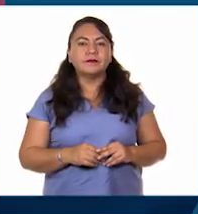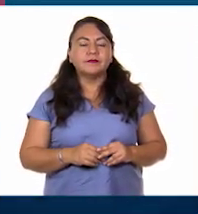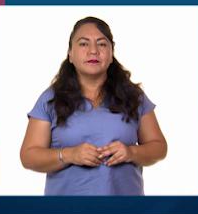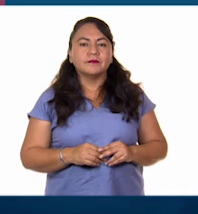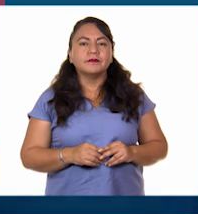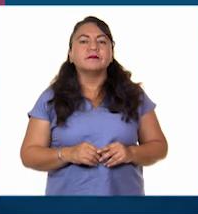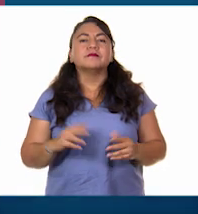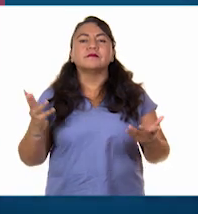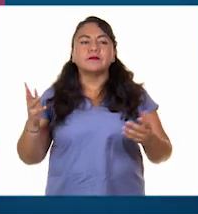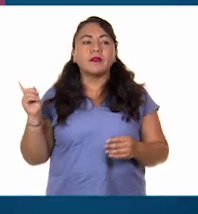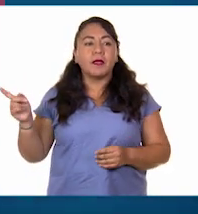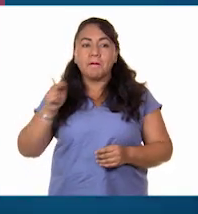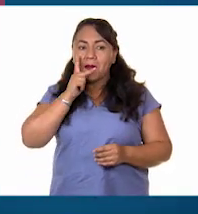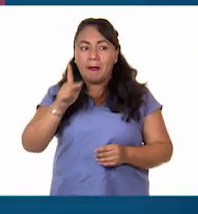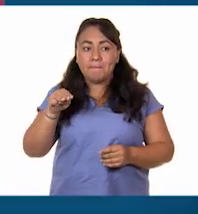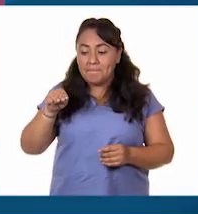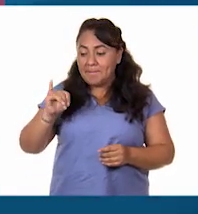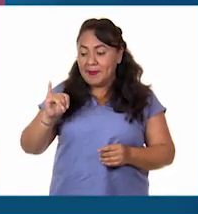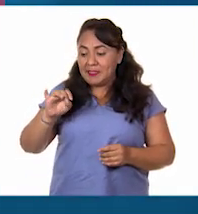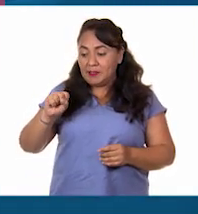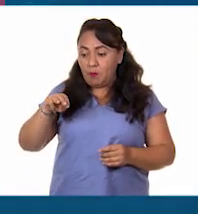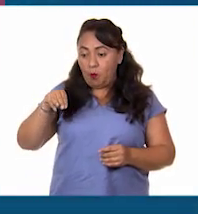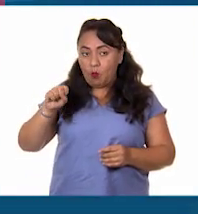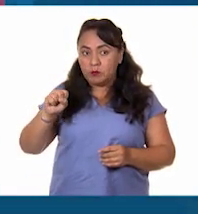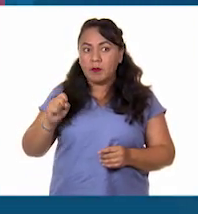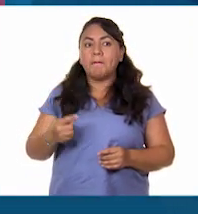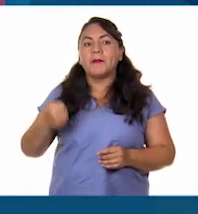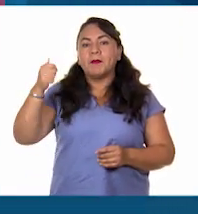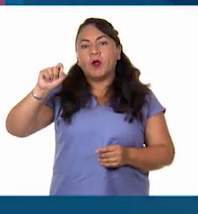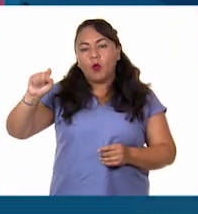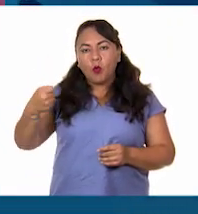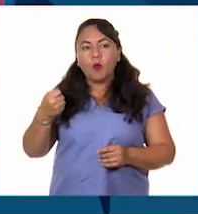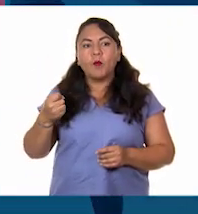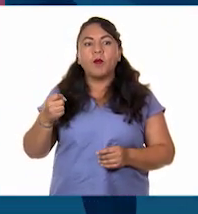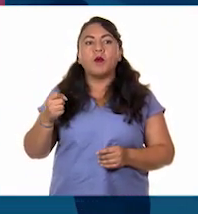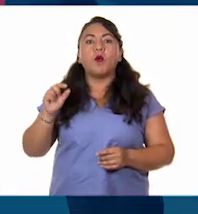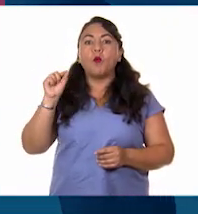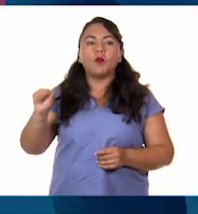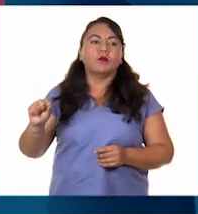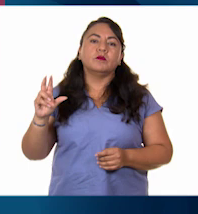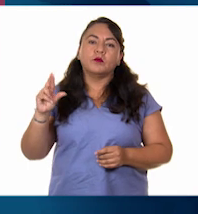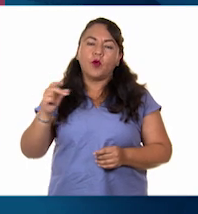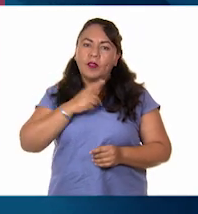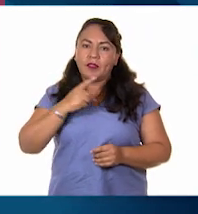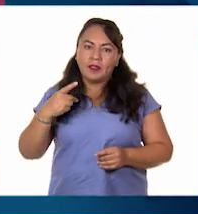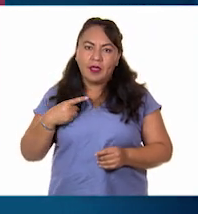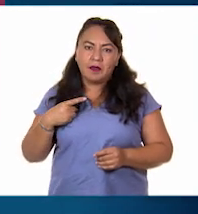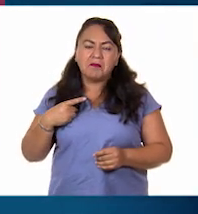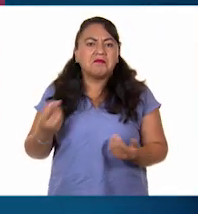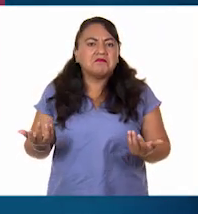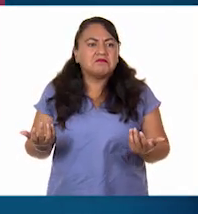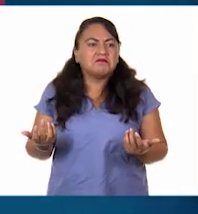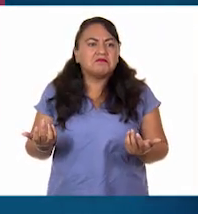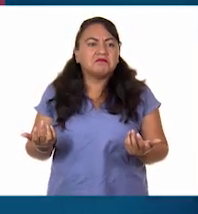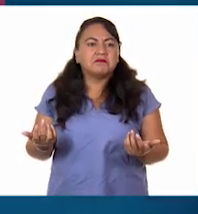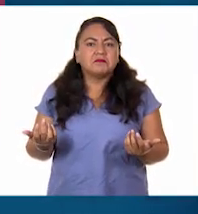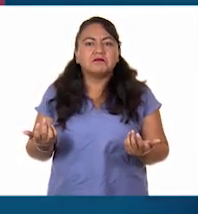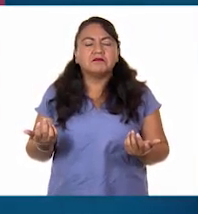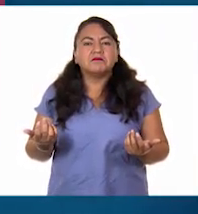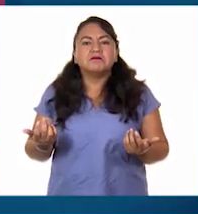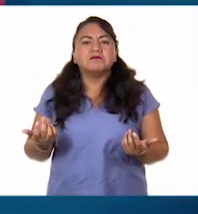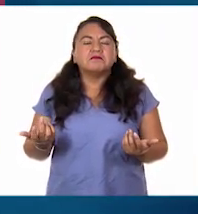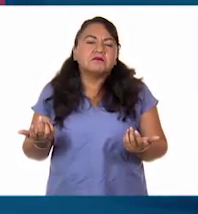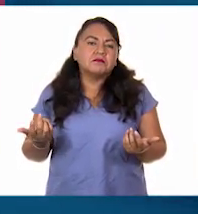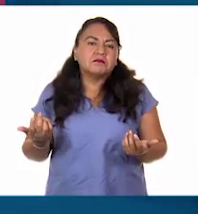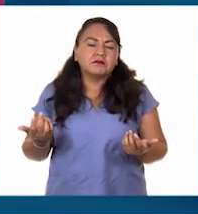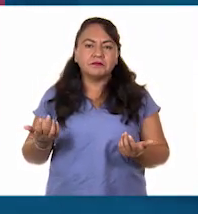de mismos debería ir una coma en lugar de un punto y seguido. Porque, pues no